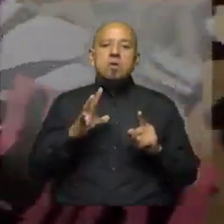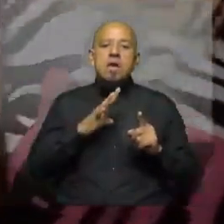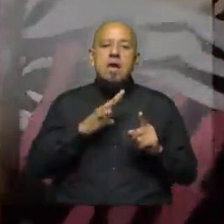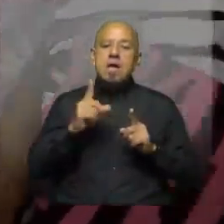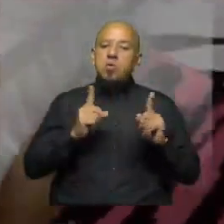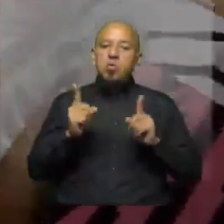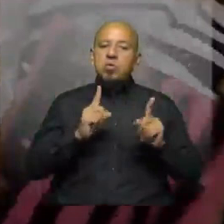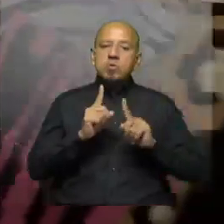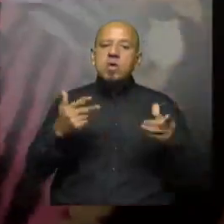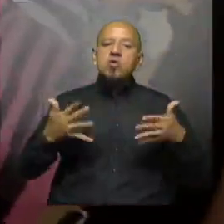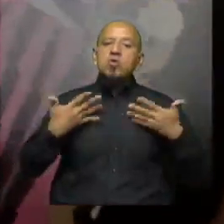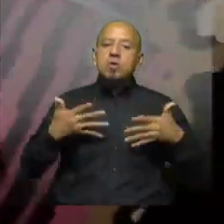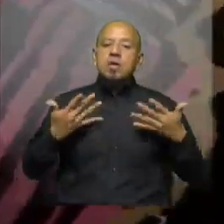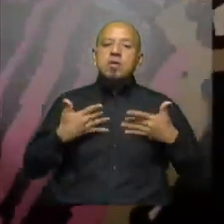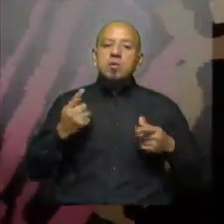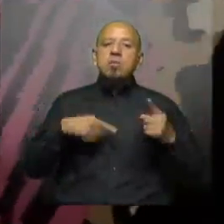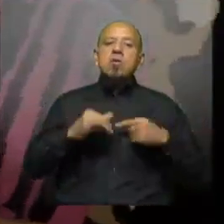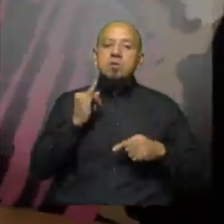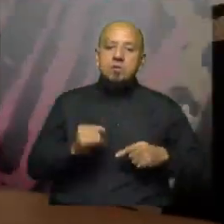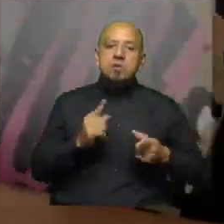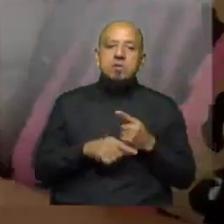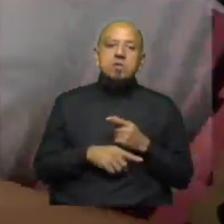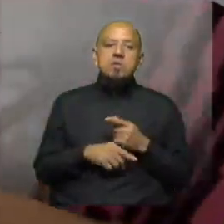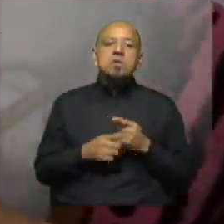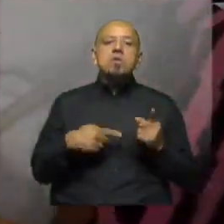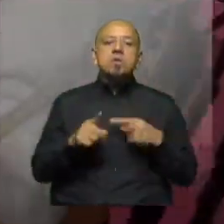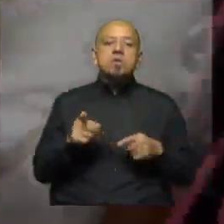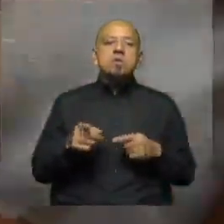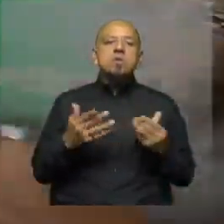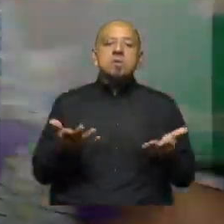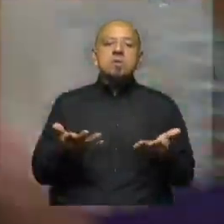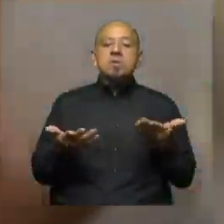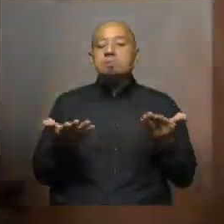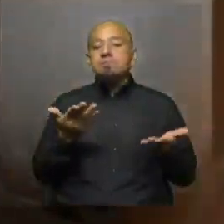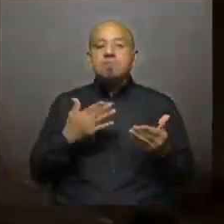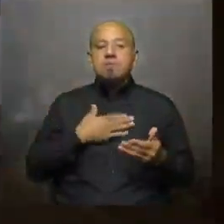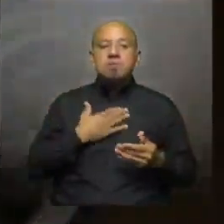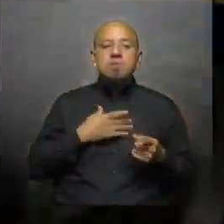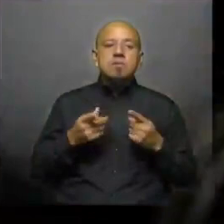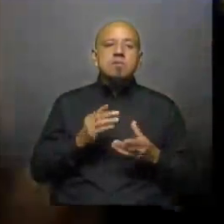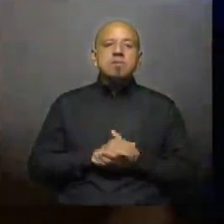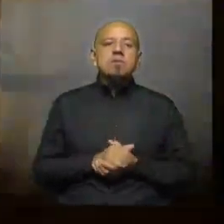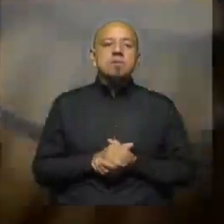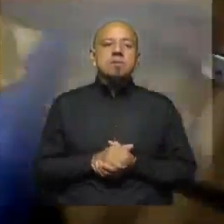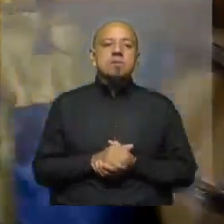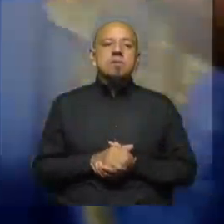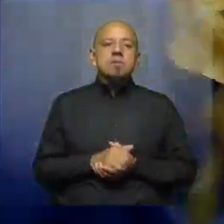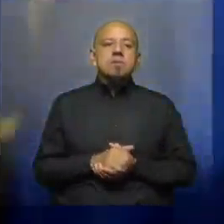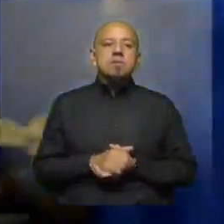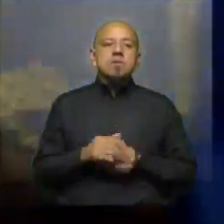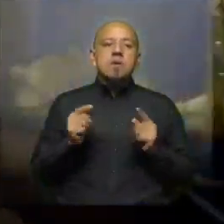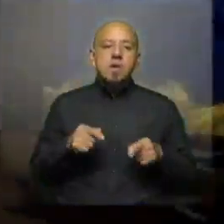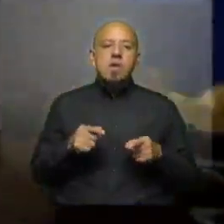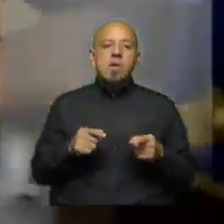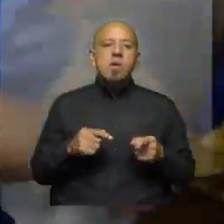que no están muy contentos, pero hay vecinos que sí. Entonces, viste, como no podemos conformar a todos, y realmente acá en la zona